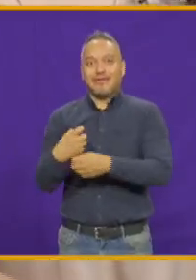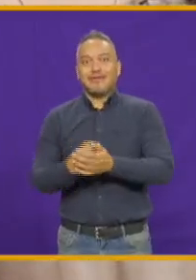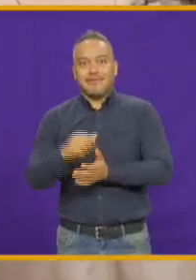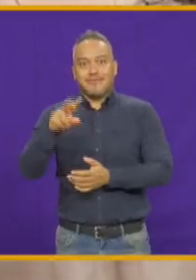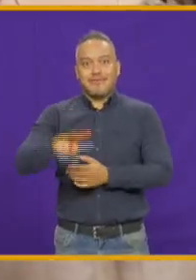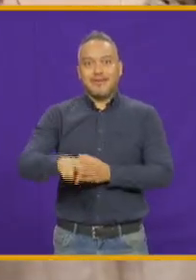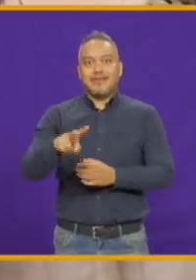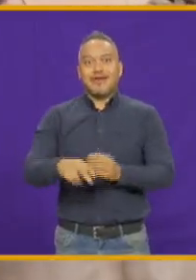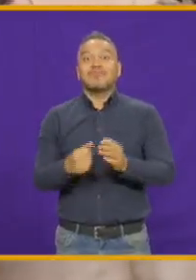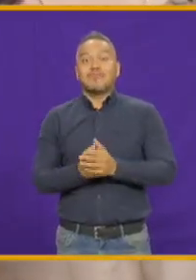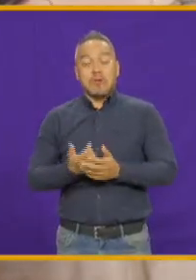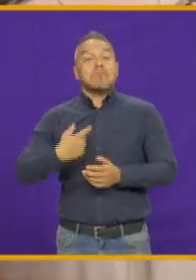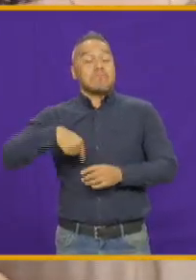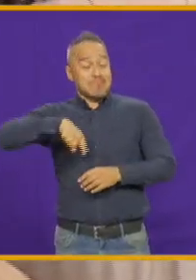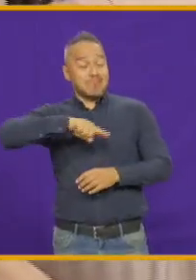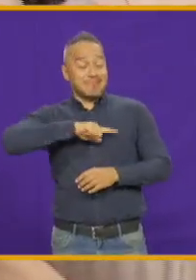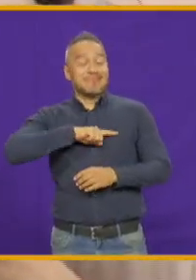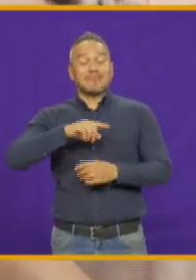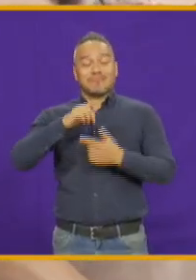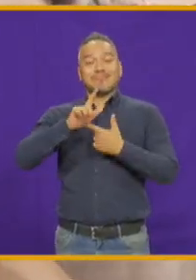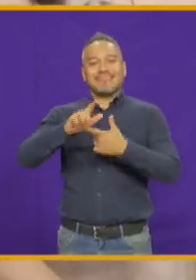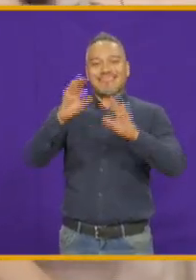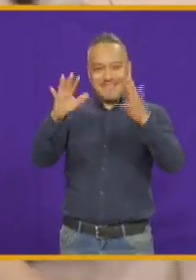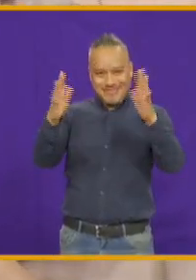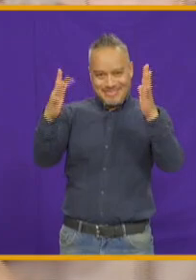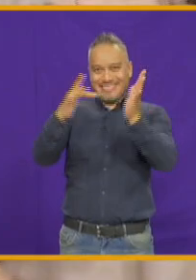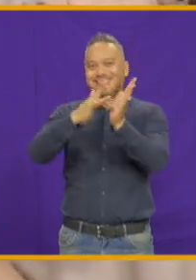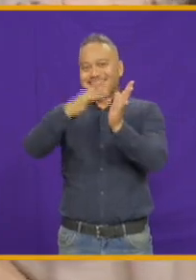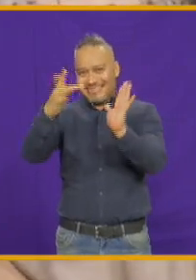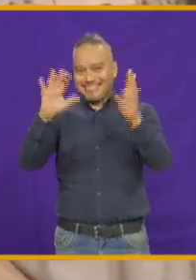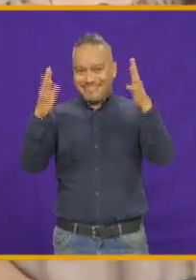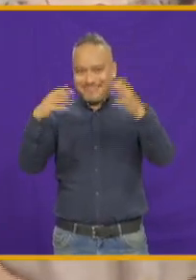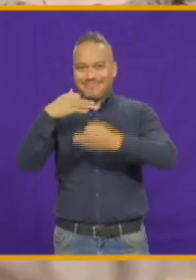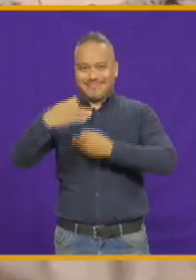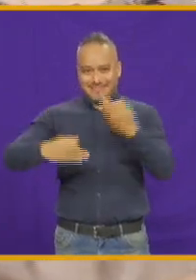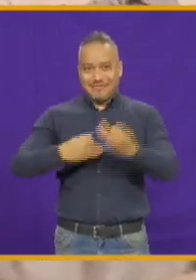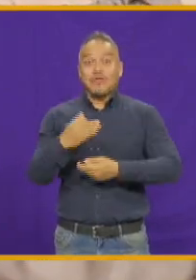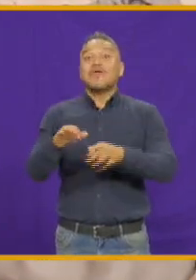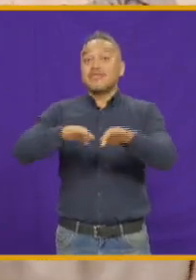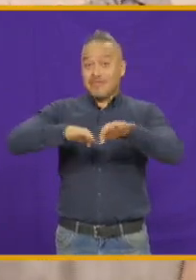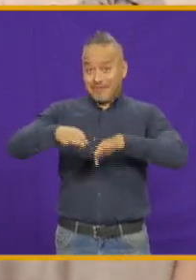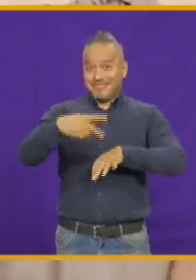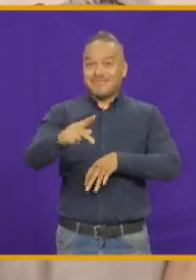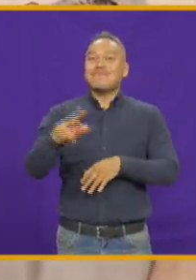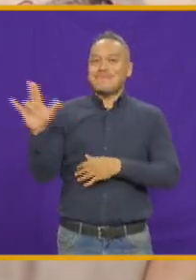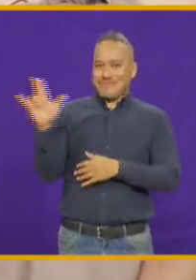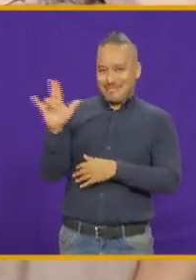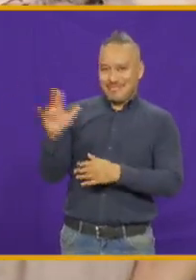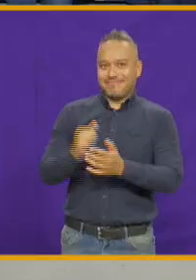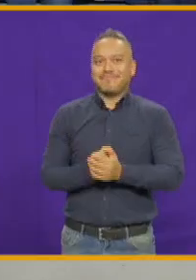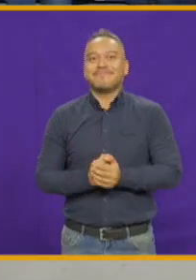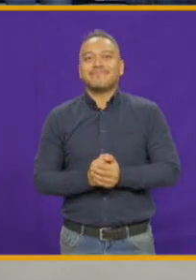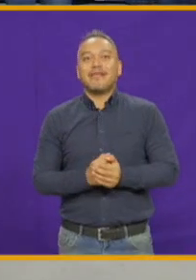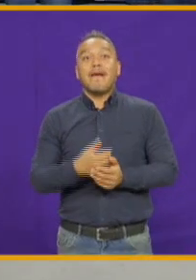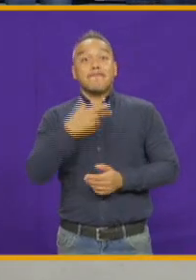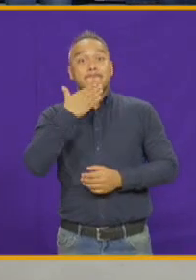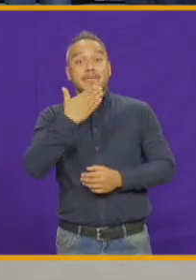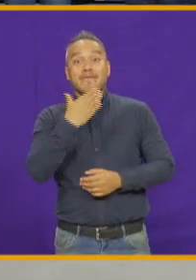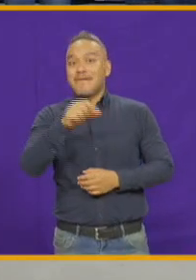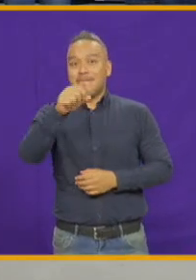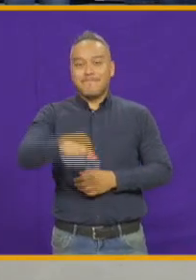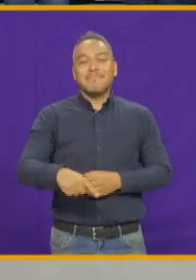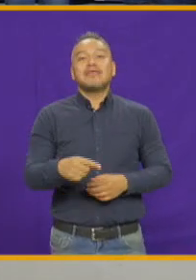lunes aquí es También nosotros aquí aplaudiendo y Agradeciendo por su trabajo maestro Ulises y también a las chicas de